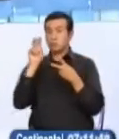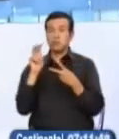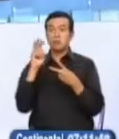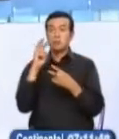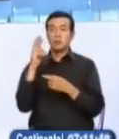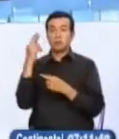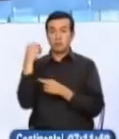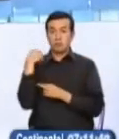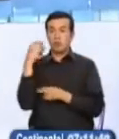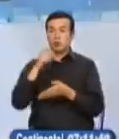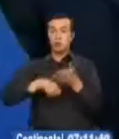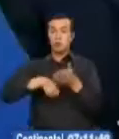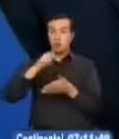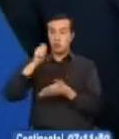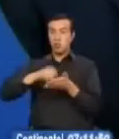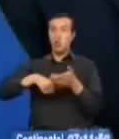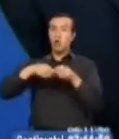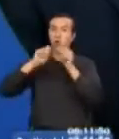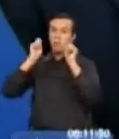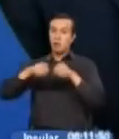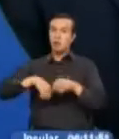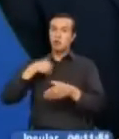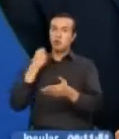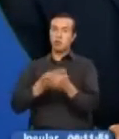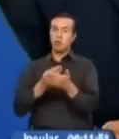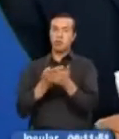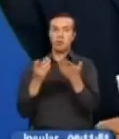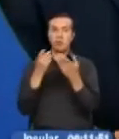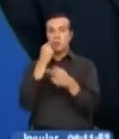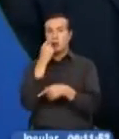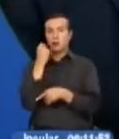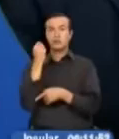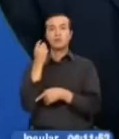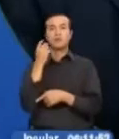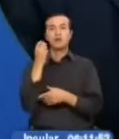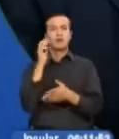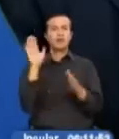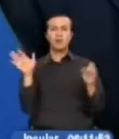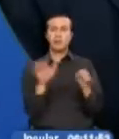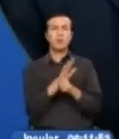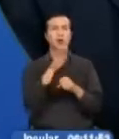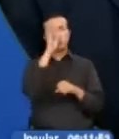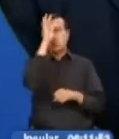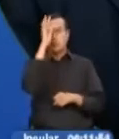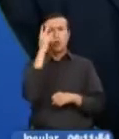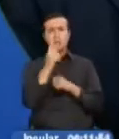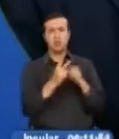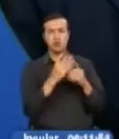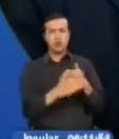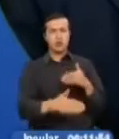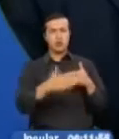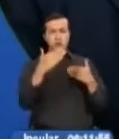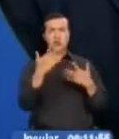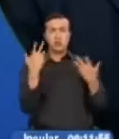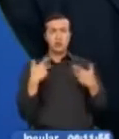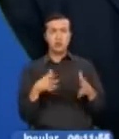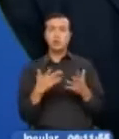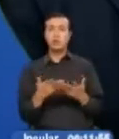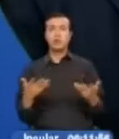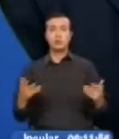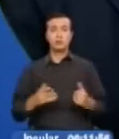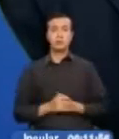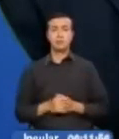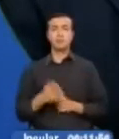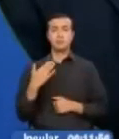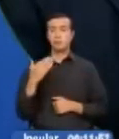signatario de los convenios marco de provisión de medicamentos para la red pública integral de salud por los próximos dos años ha implementado un